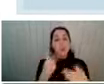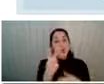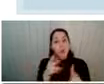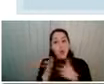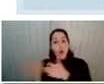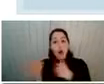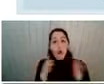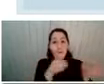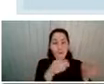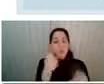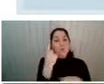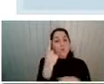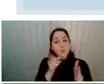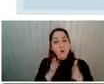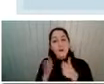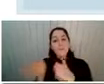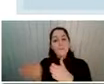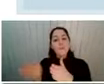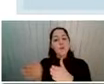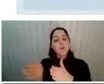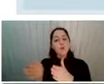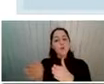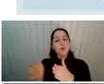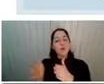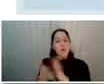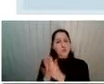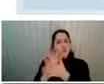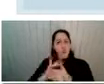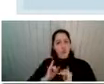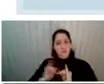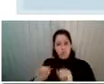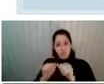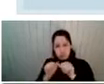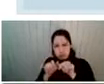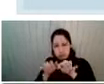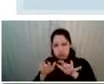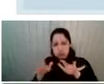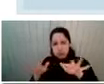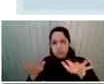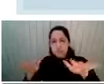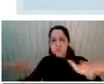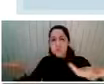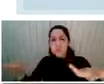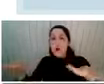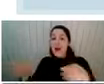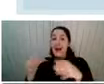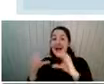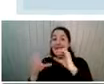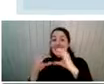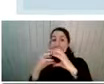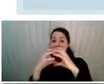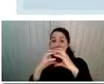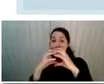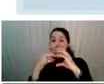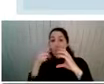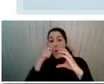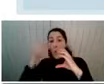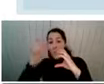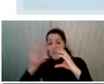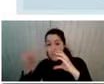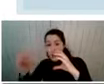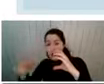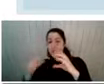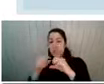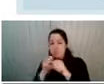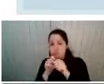a enviar su información a la maquinaria de la célula humana para que se empiecen a producir las proteínas de